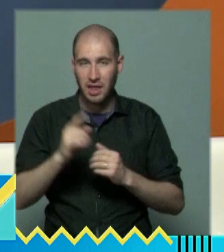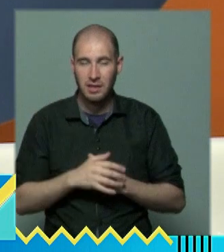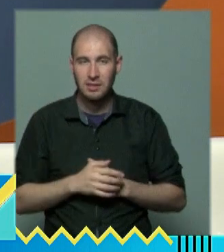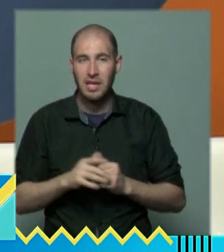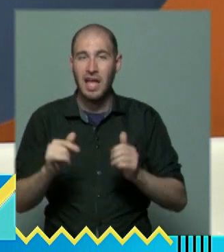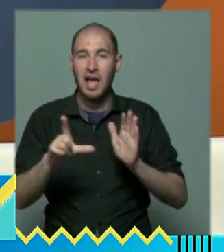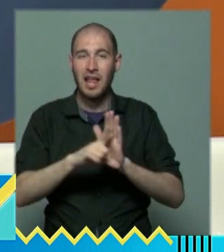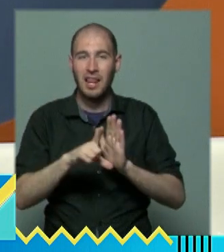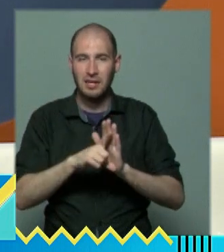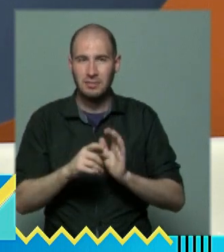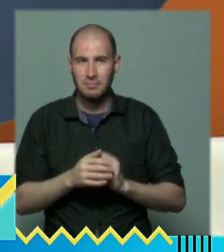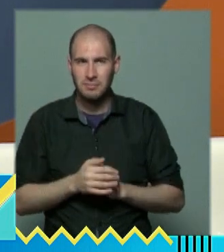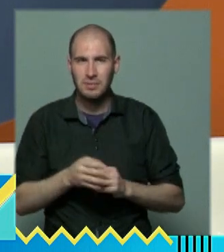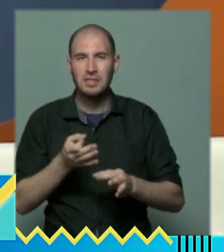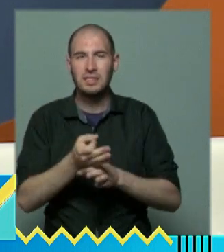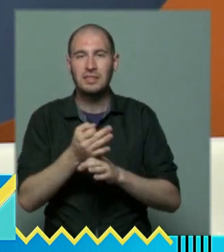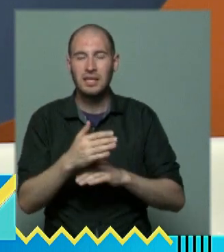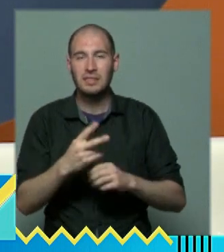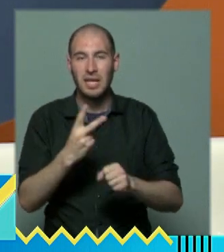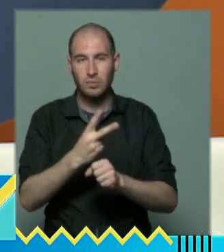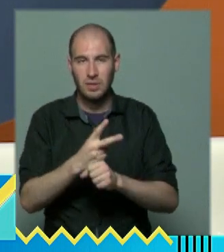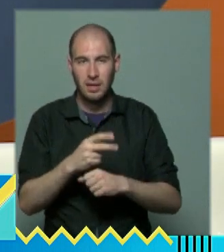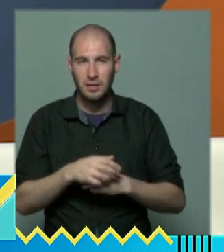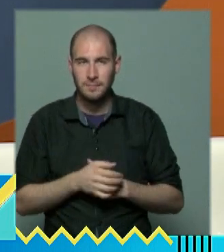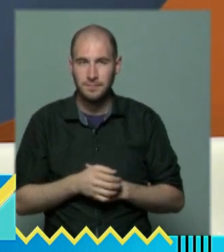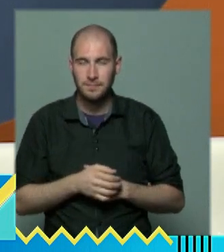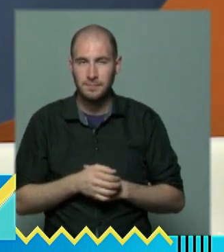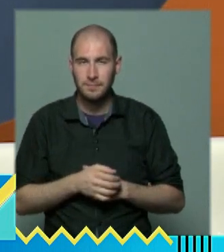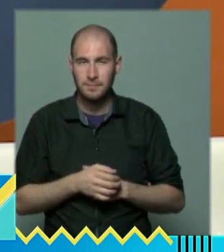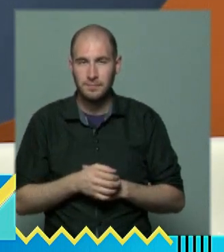la ley de enseñanza media, en donde